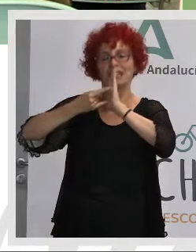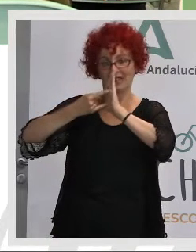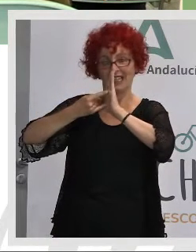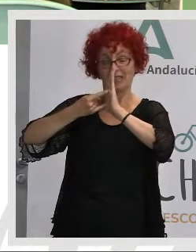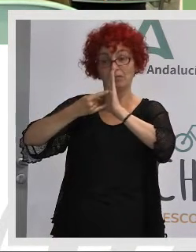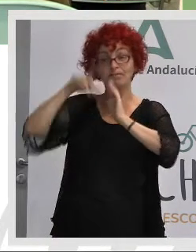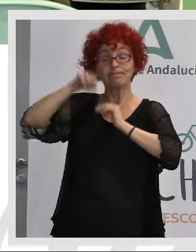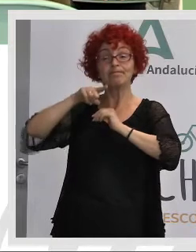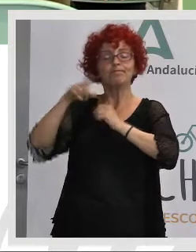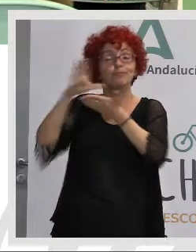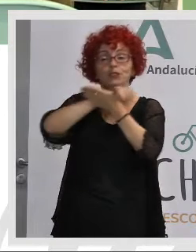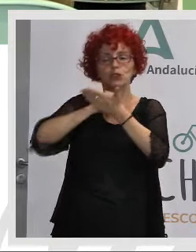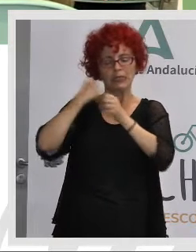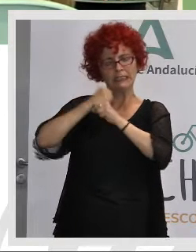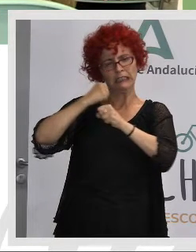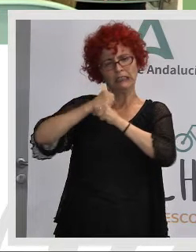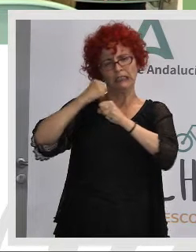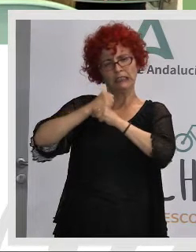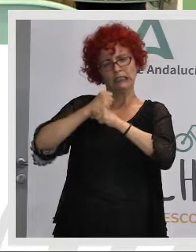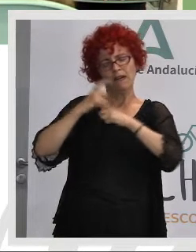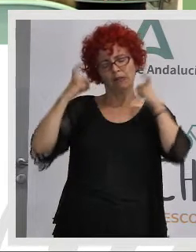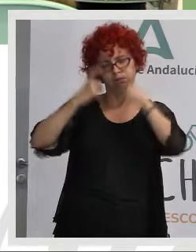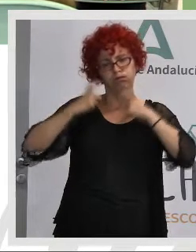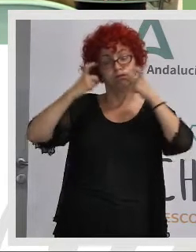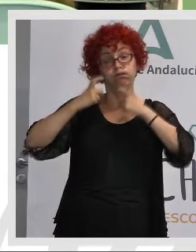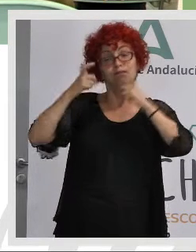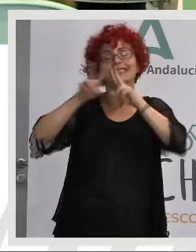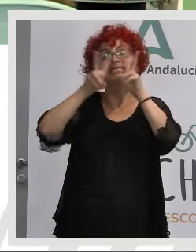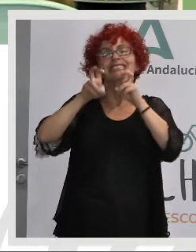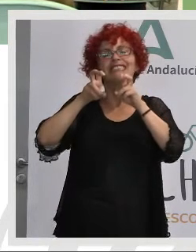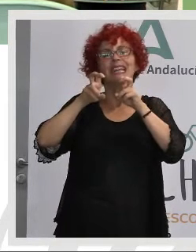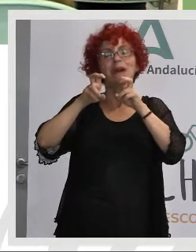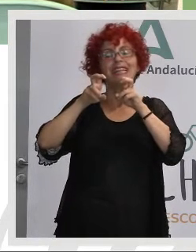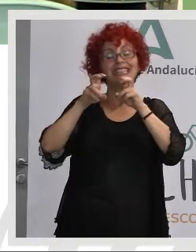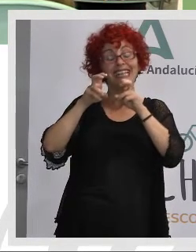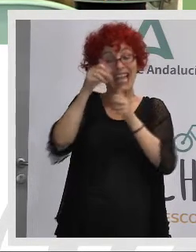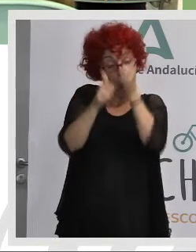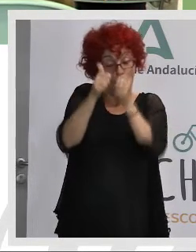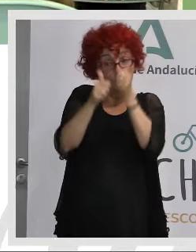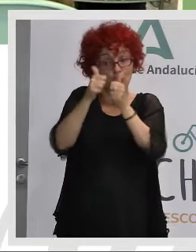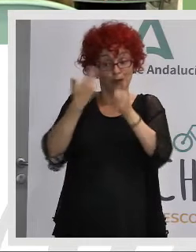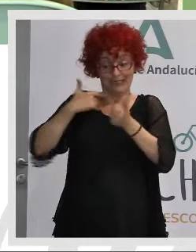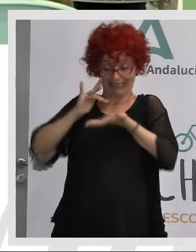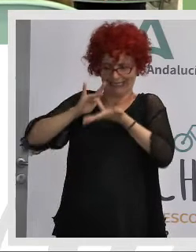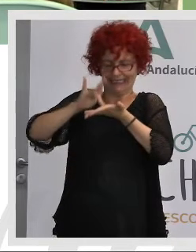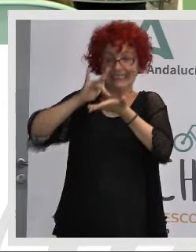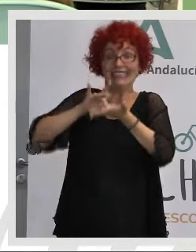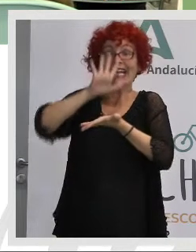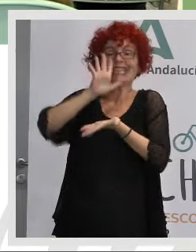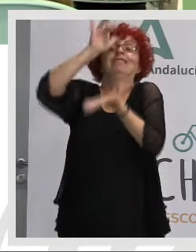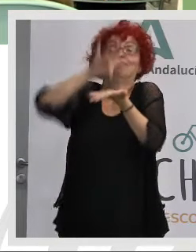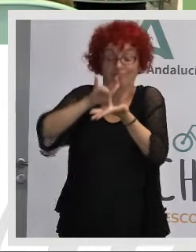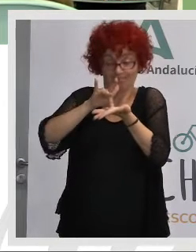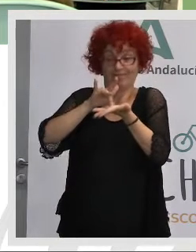que han trabajado duro en este nuevo certamen, en este quinto concurso